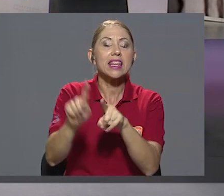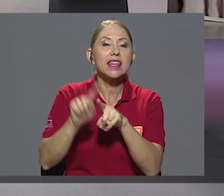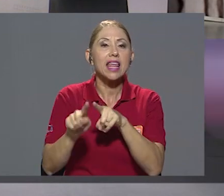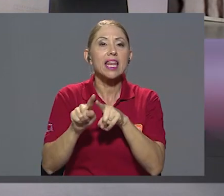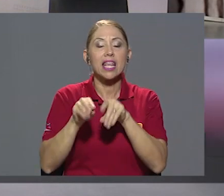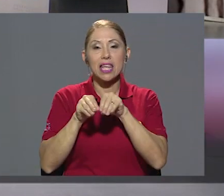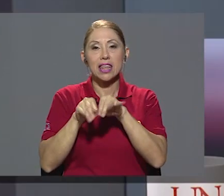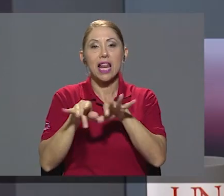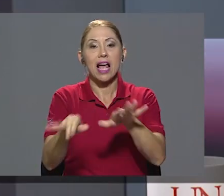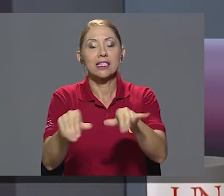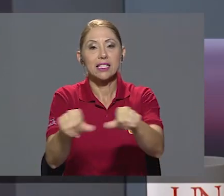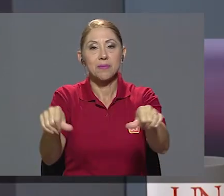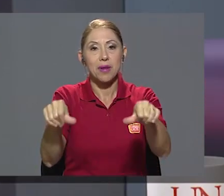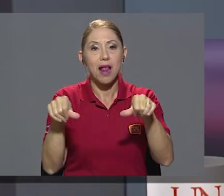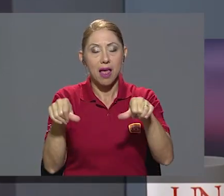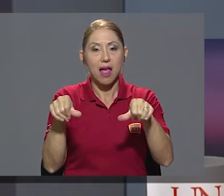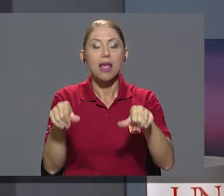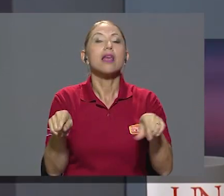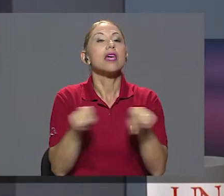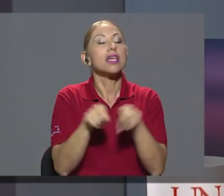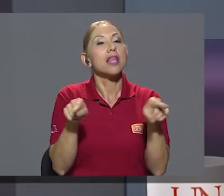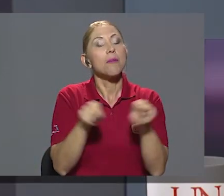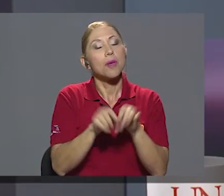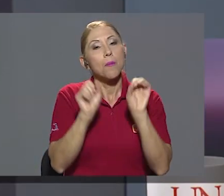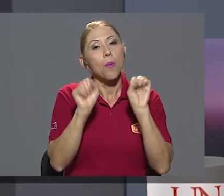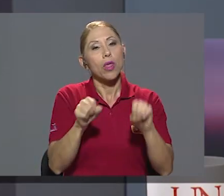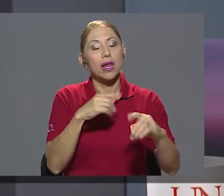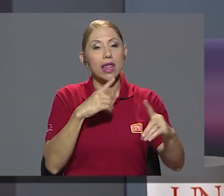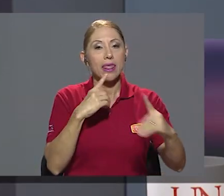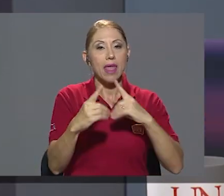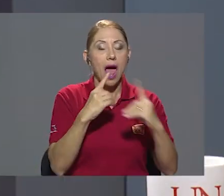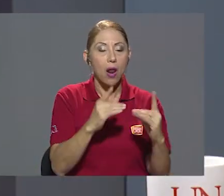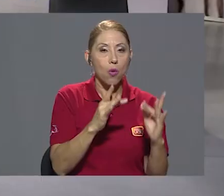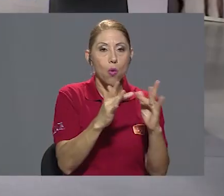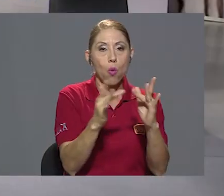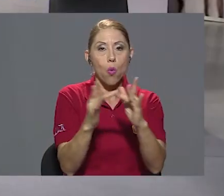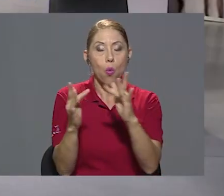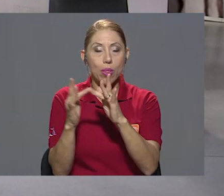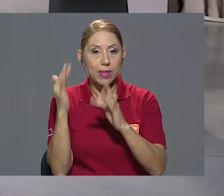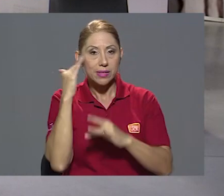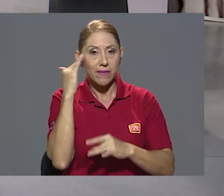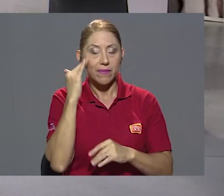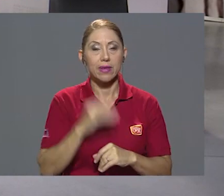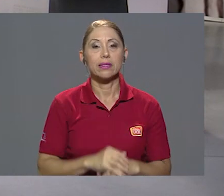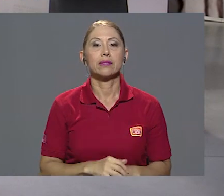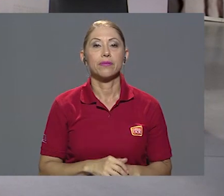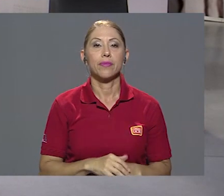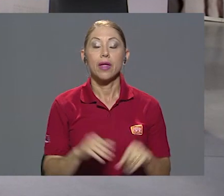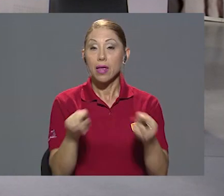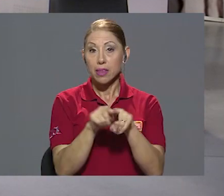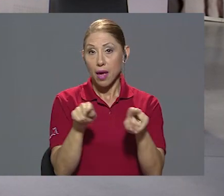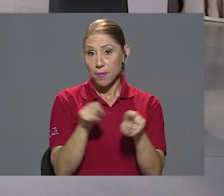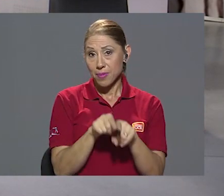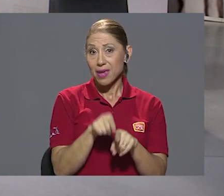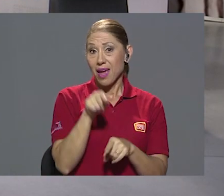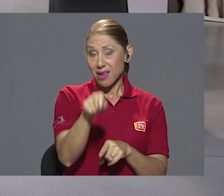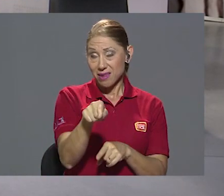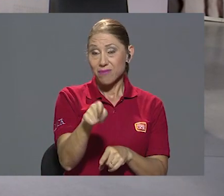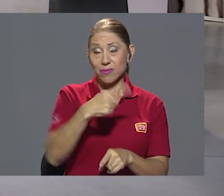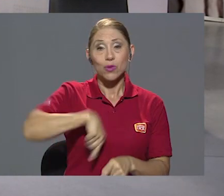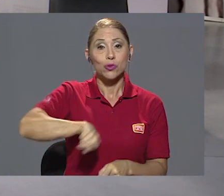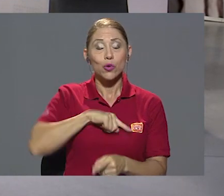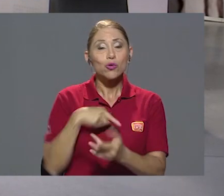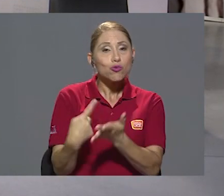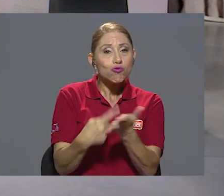y hacer realidad la otra vía del diálogo de saberes. Con ello nosotros también estamos planteando y en